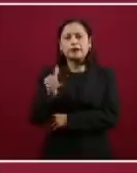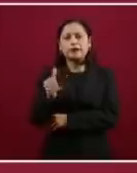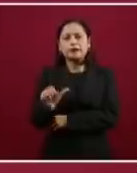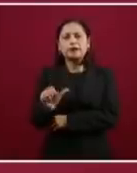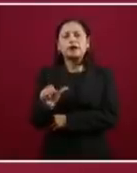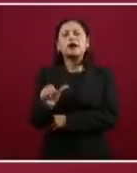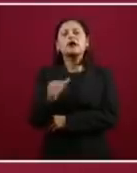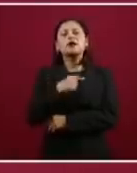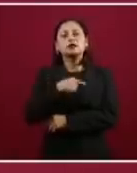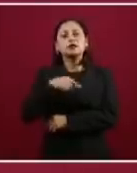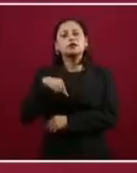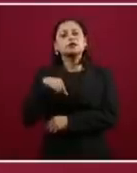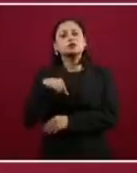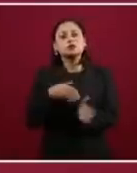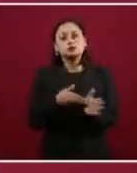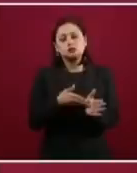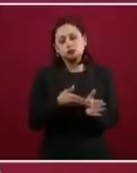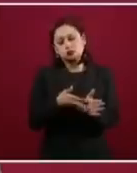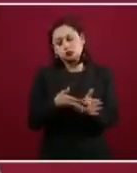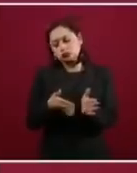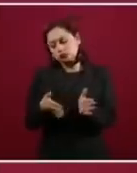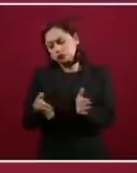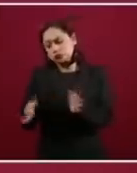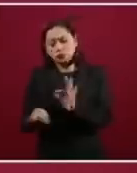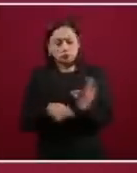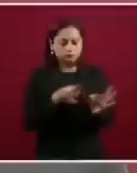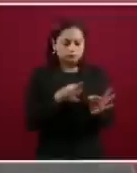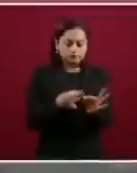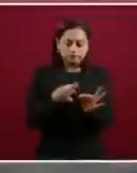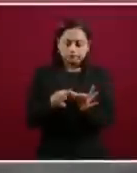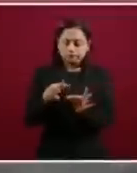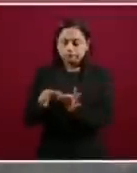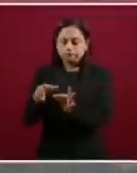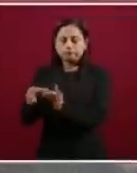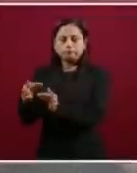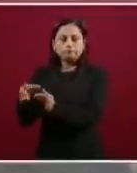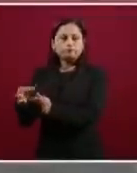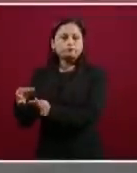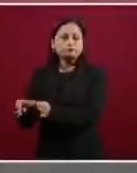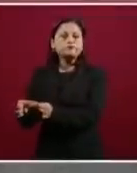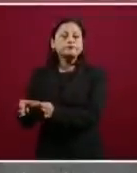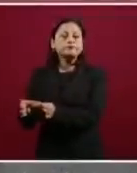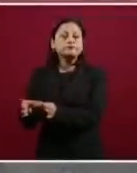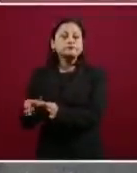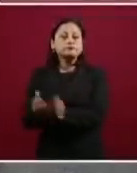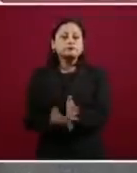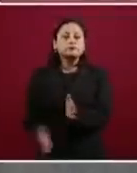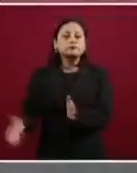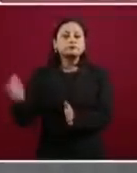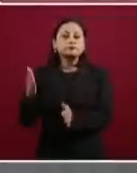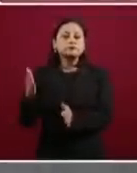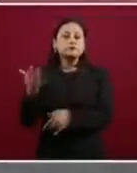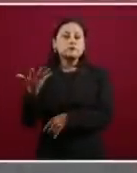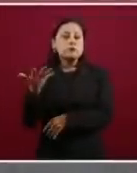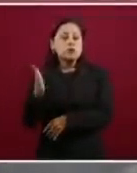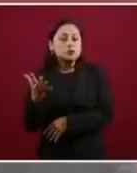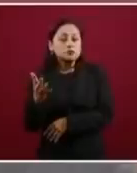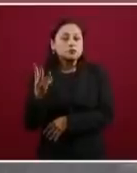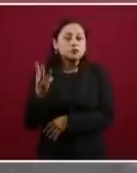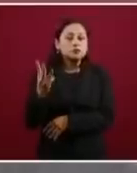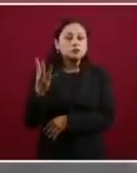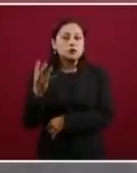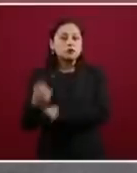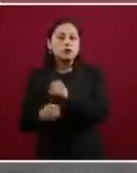queremos cumplir con todo el procedimiento para terminarlo en 3, más tardar 4